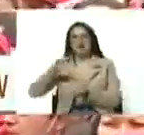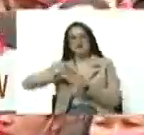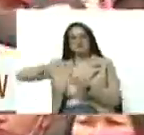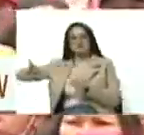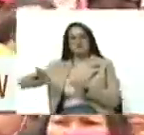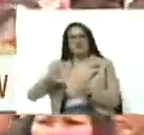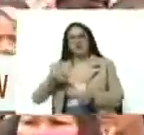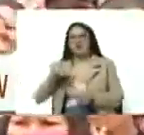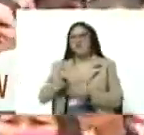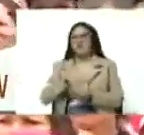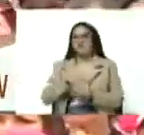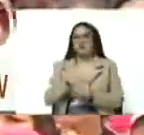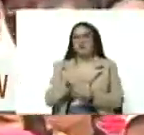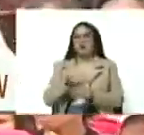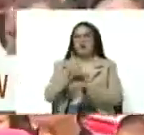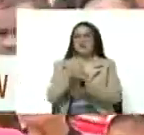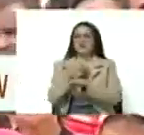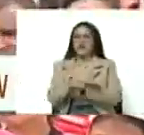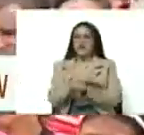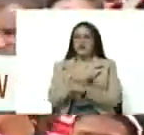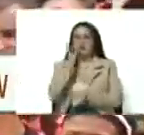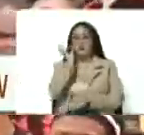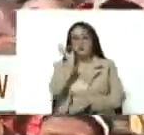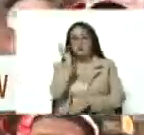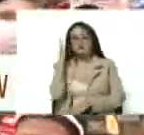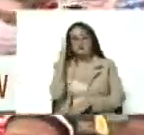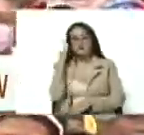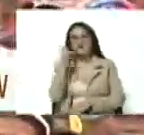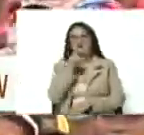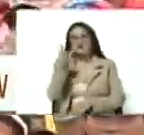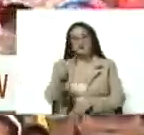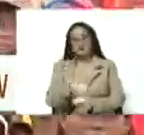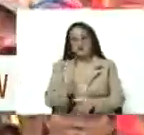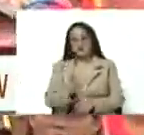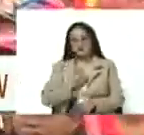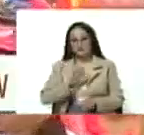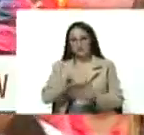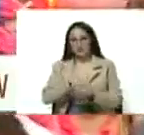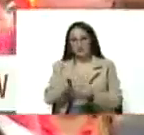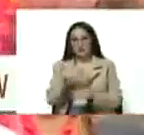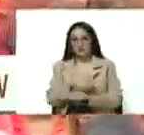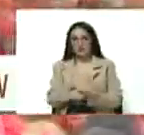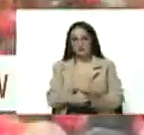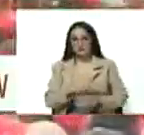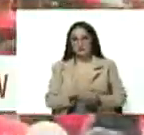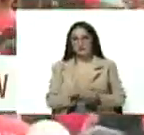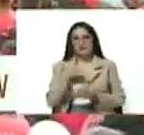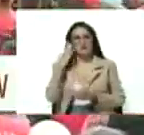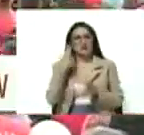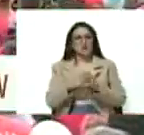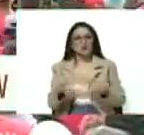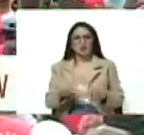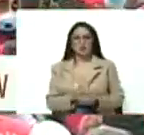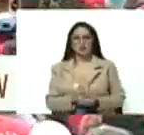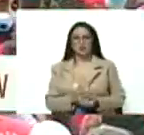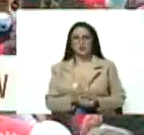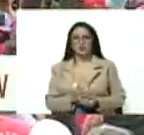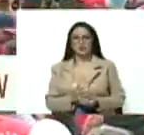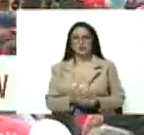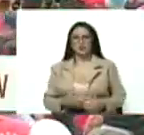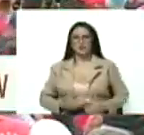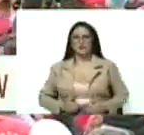nunca han votado. El jefe de calle, la jefa de calle sabe quiénes son en su calle. Ahí se sabe de todo, de